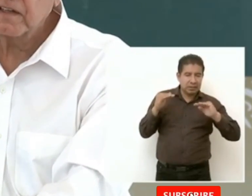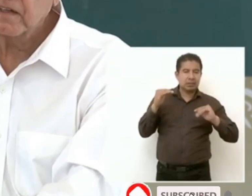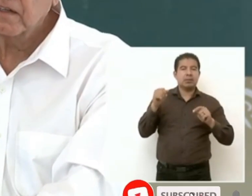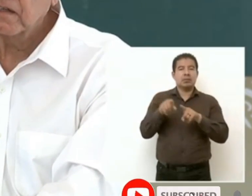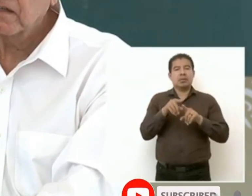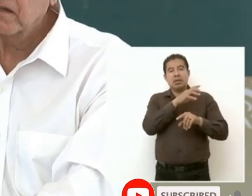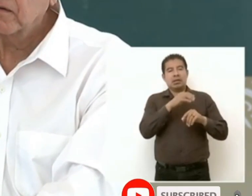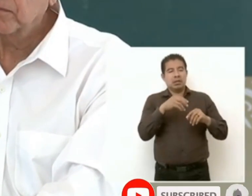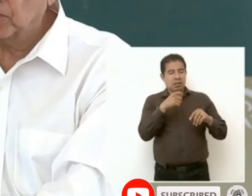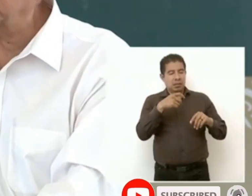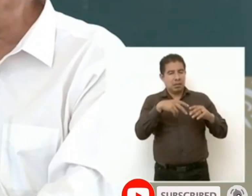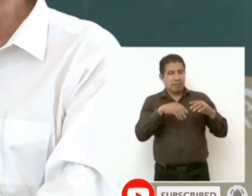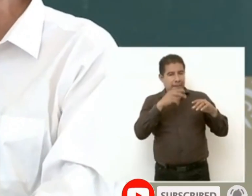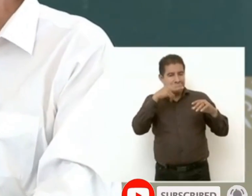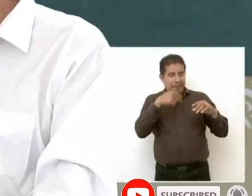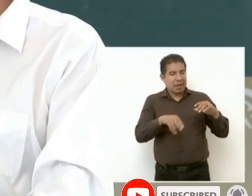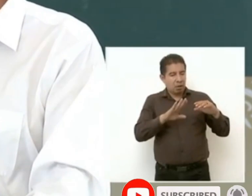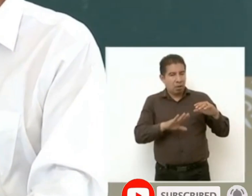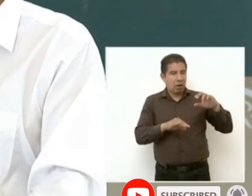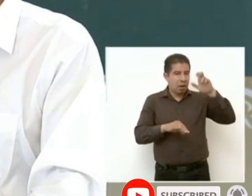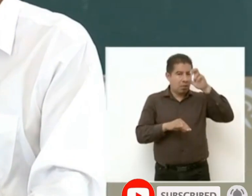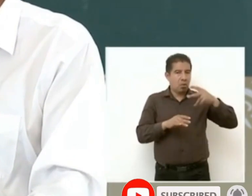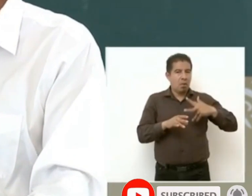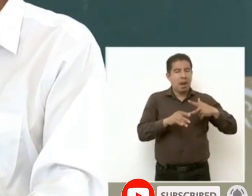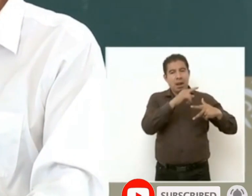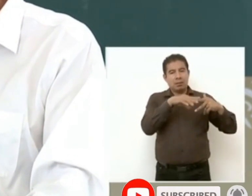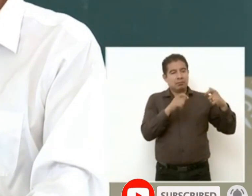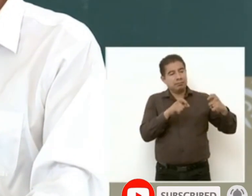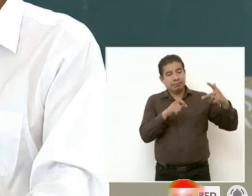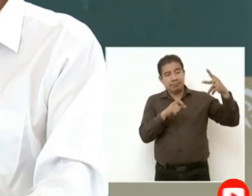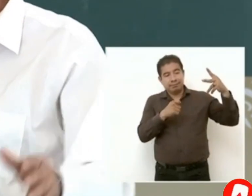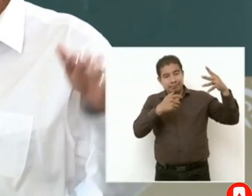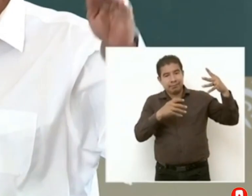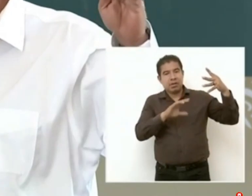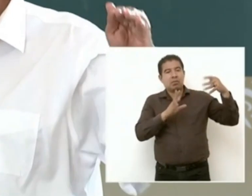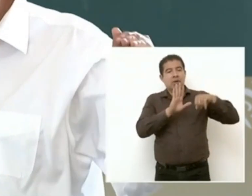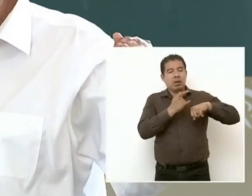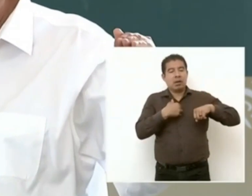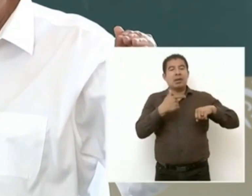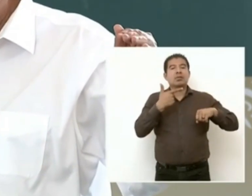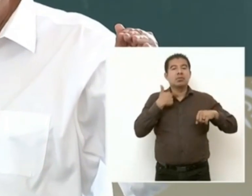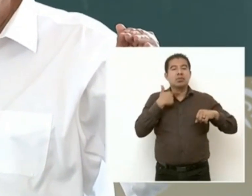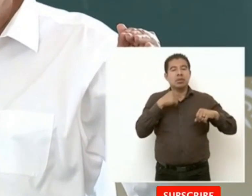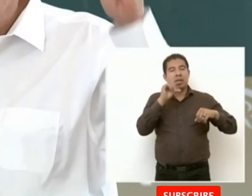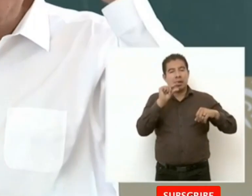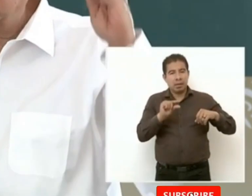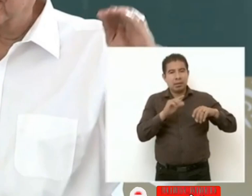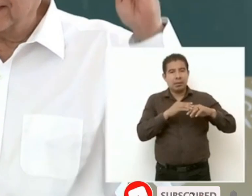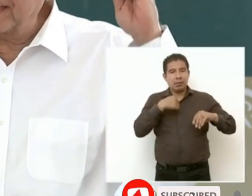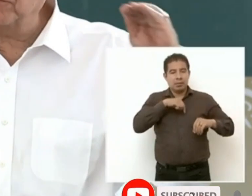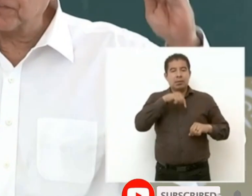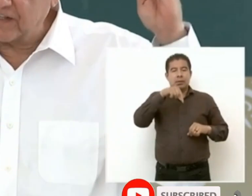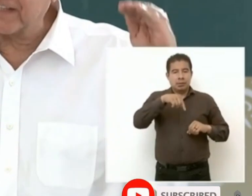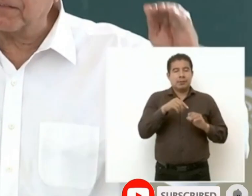Europa, porque vale menos la gasolina y eso nos está ayudando.